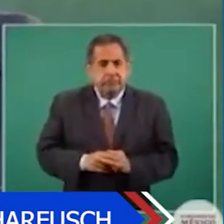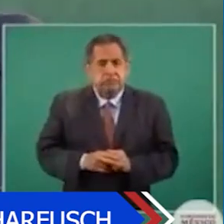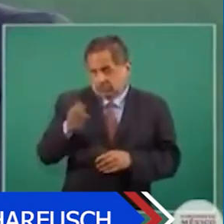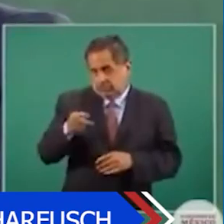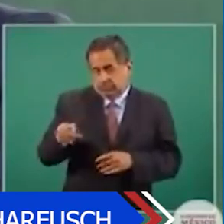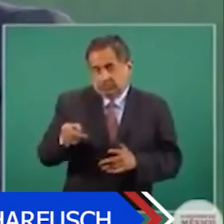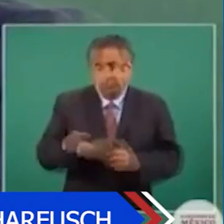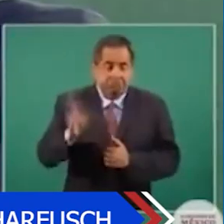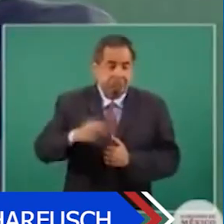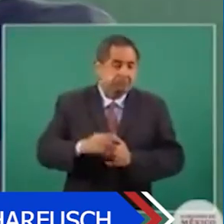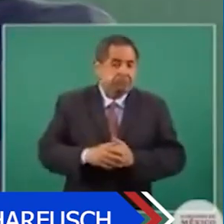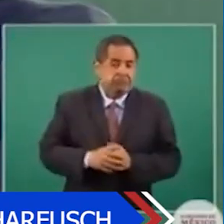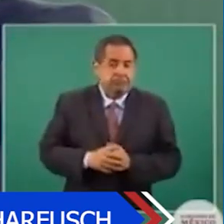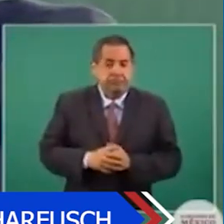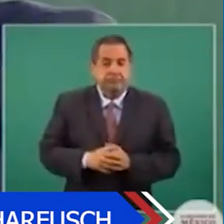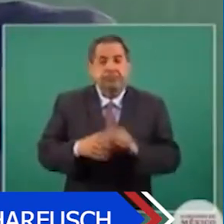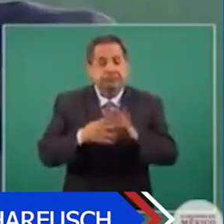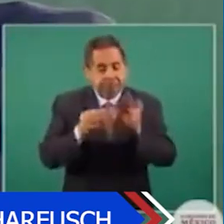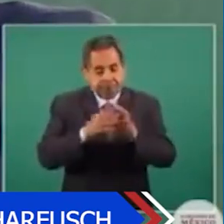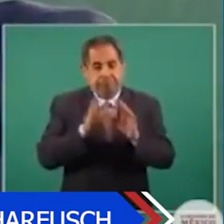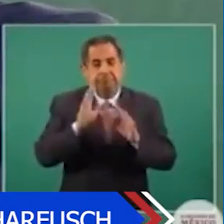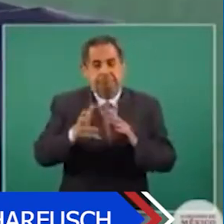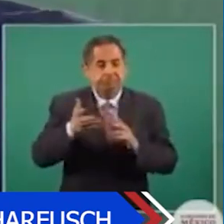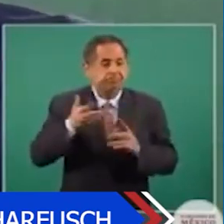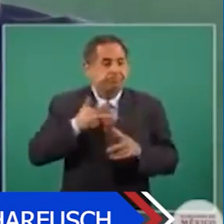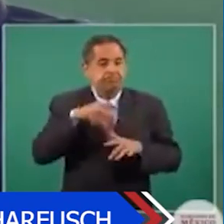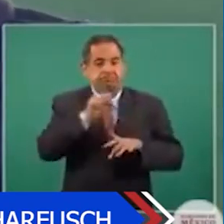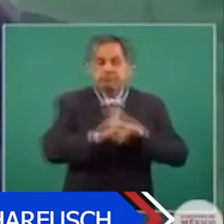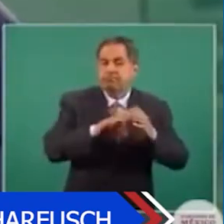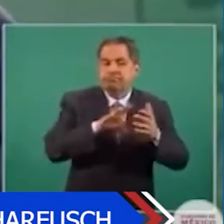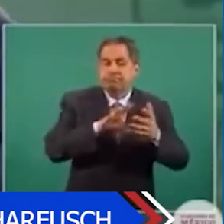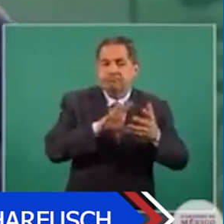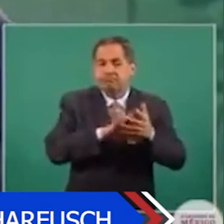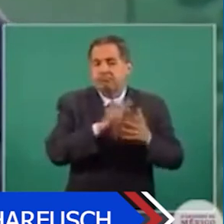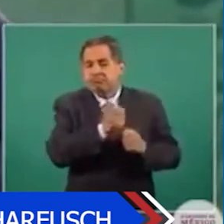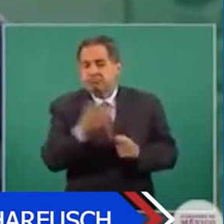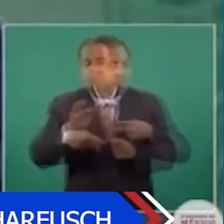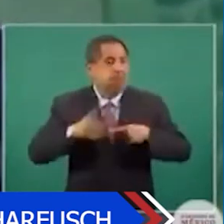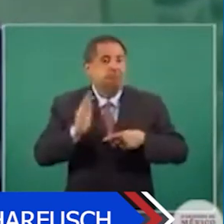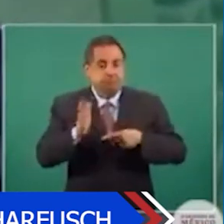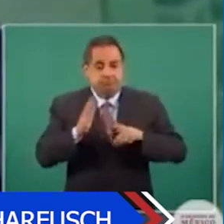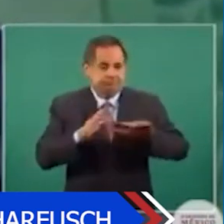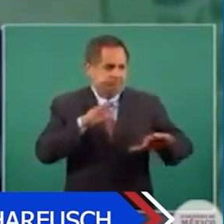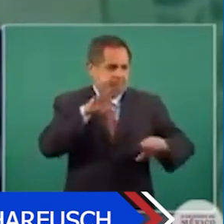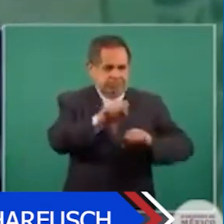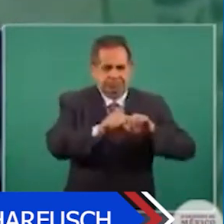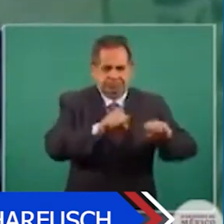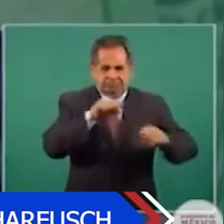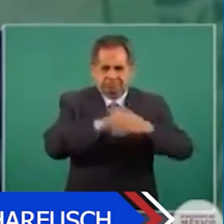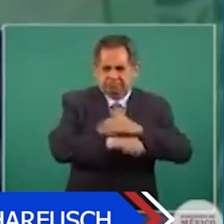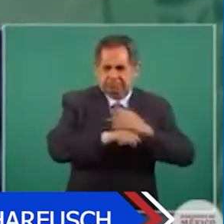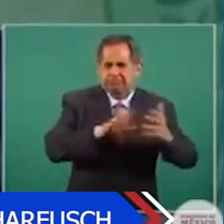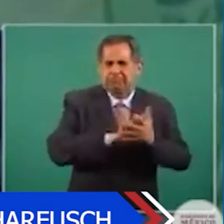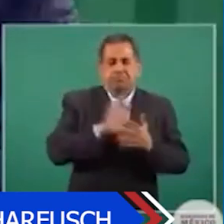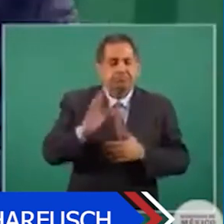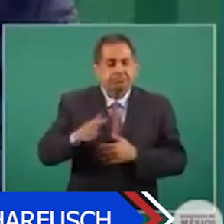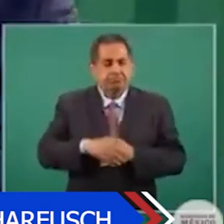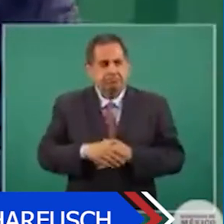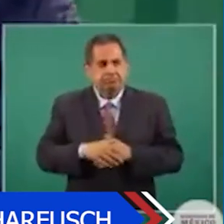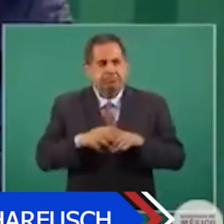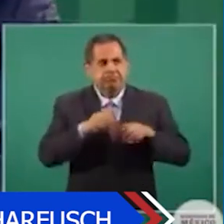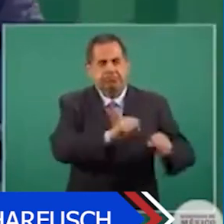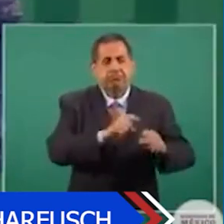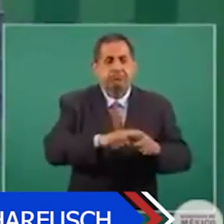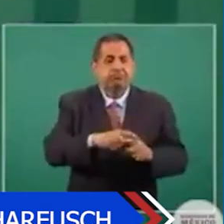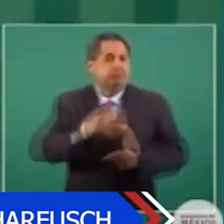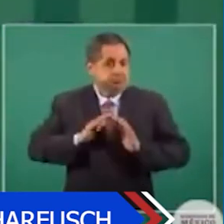apócrifo y si ya se tienen detenidos a más personas ya hay una detención de un